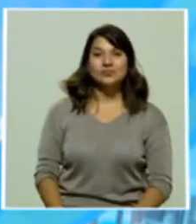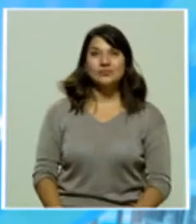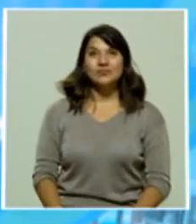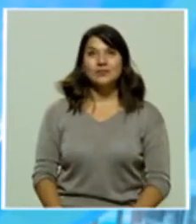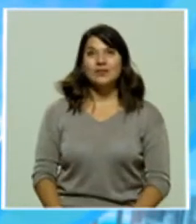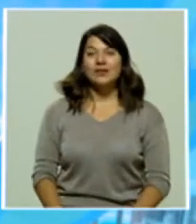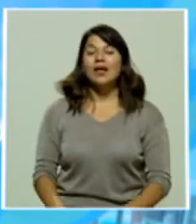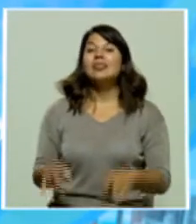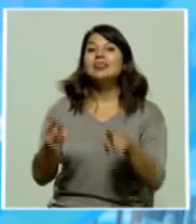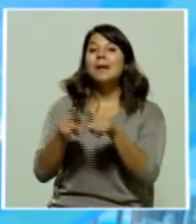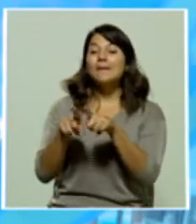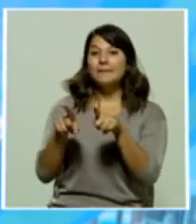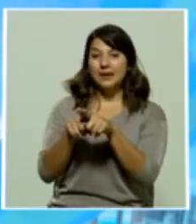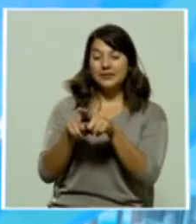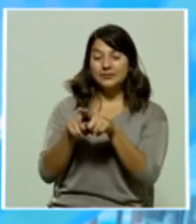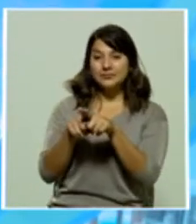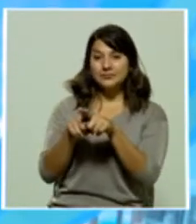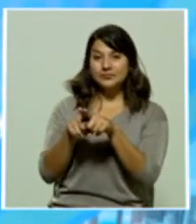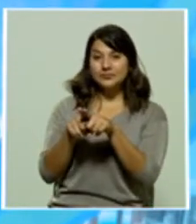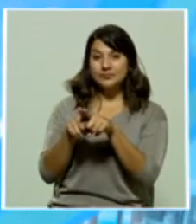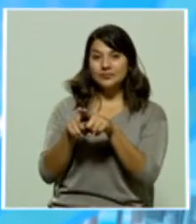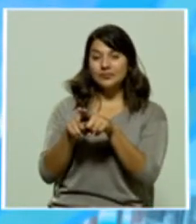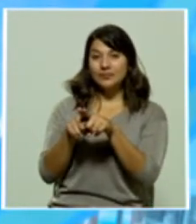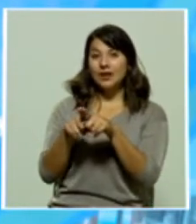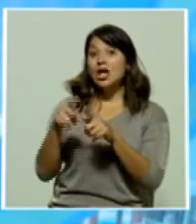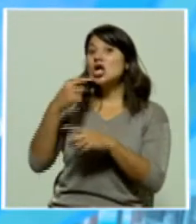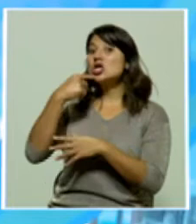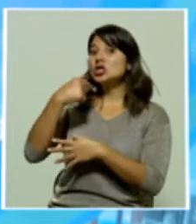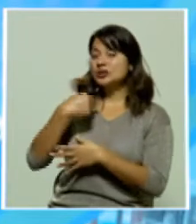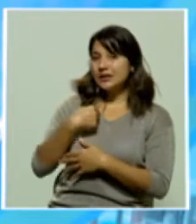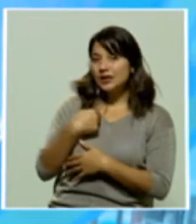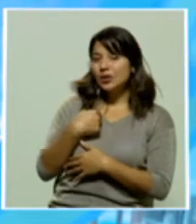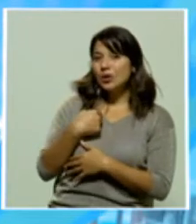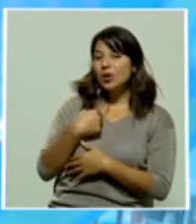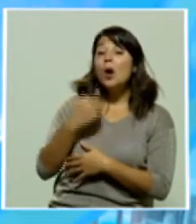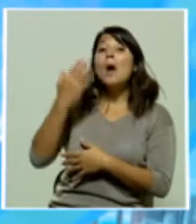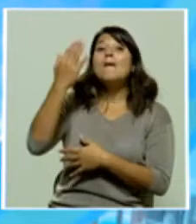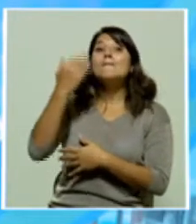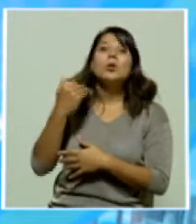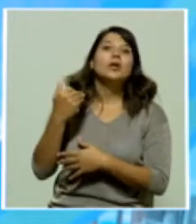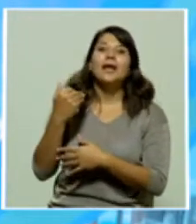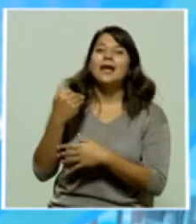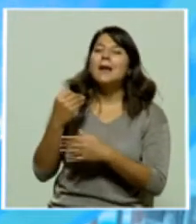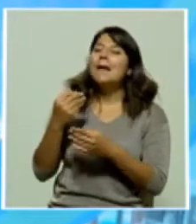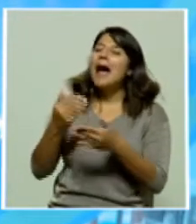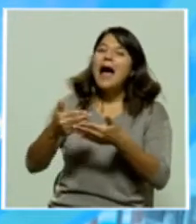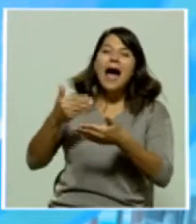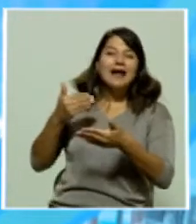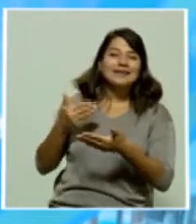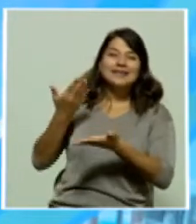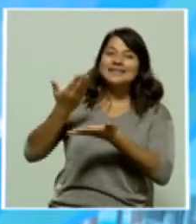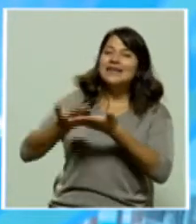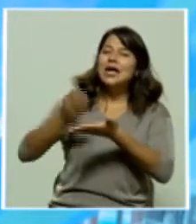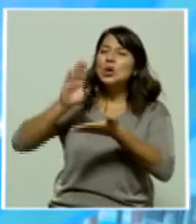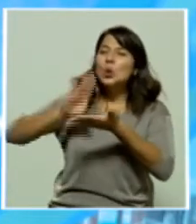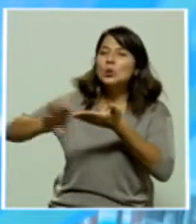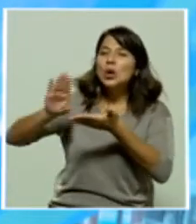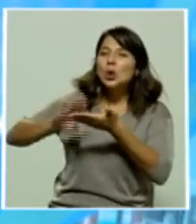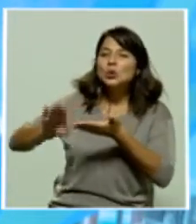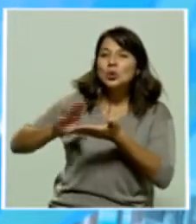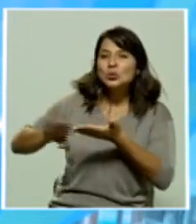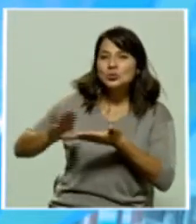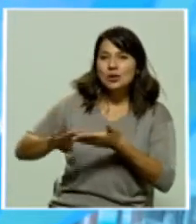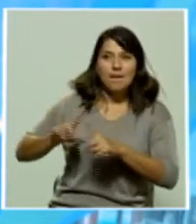De hecho, nos dijo, porque nos puso muchos pretextos antes de llegar, pero ya